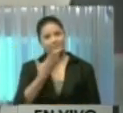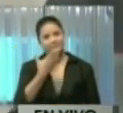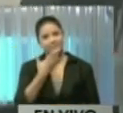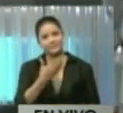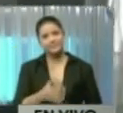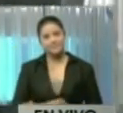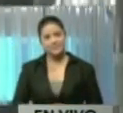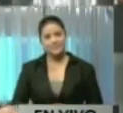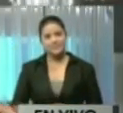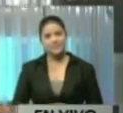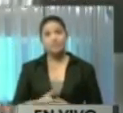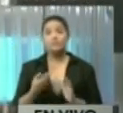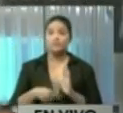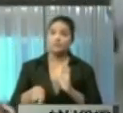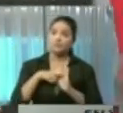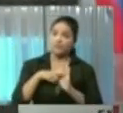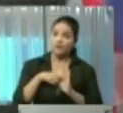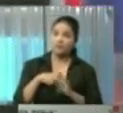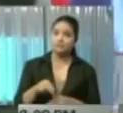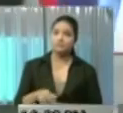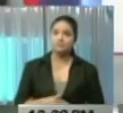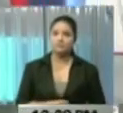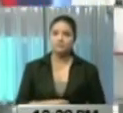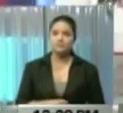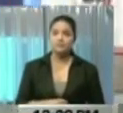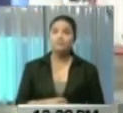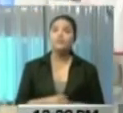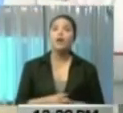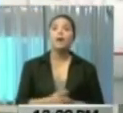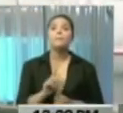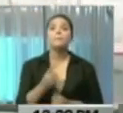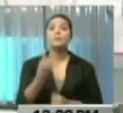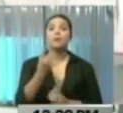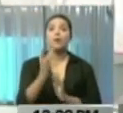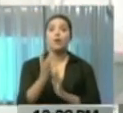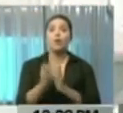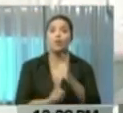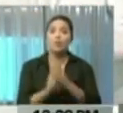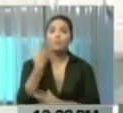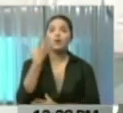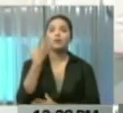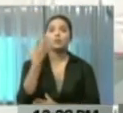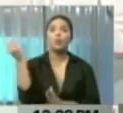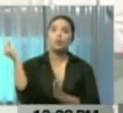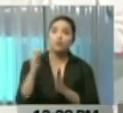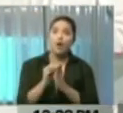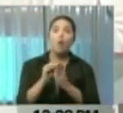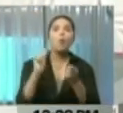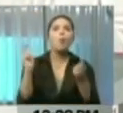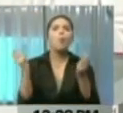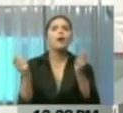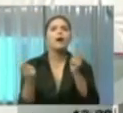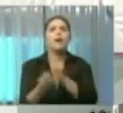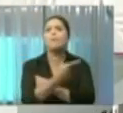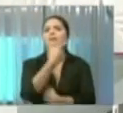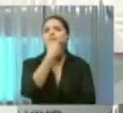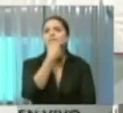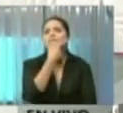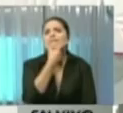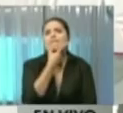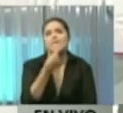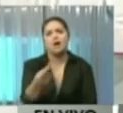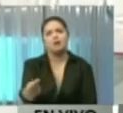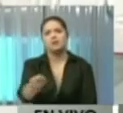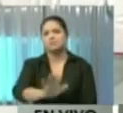ministro. Bueno, entonces ratificamos a partir del 1 de mayo y, de nuevo, es un cambio simple, un cambio mucho